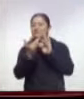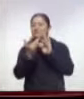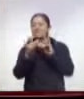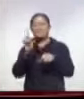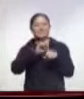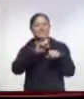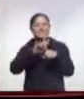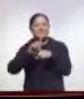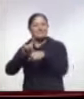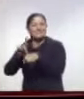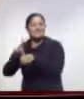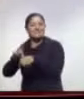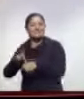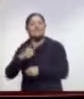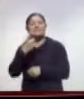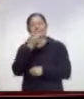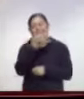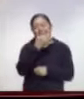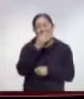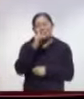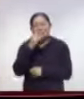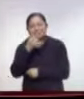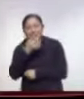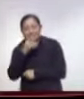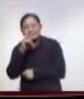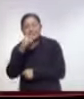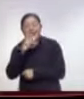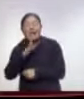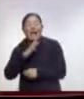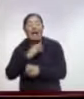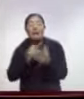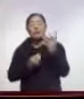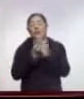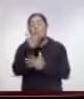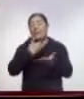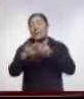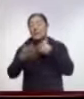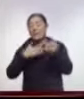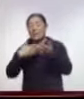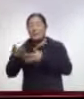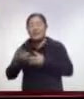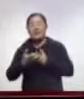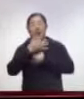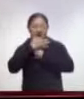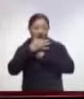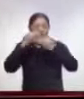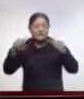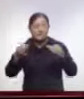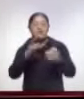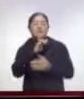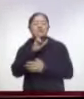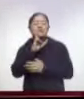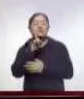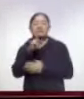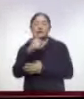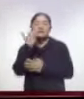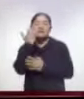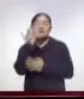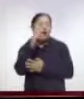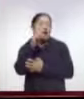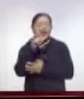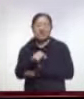todos los días. Minuto a minuto tenemos actualización de la información. Si usted también así lo prefiere, estamos